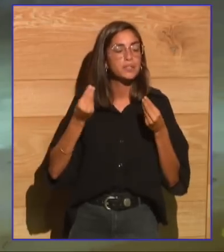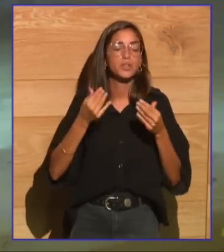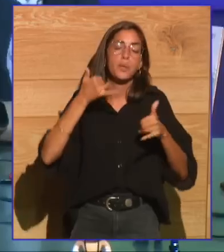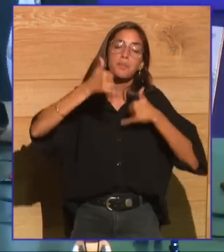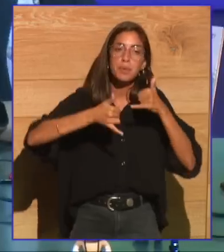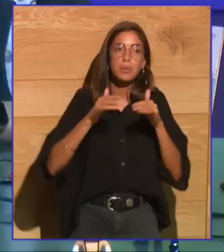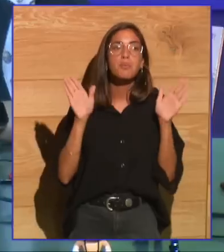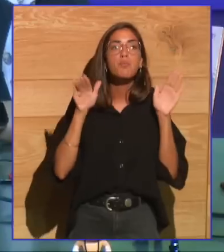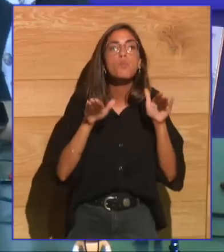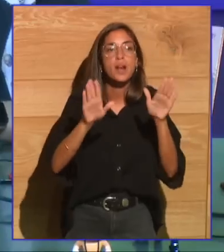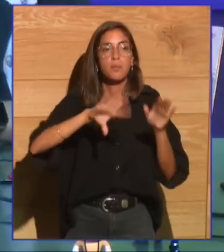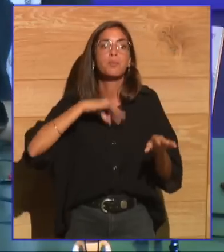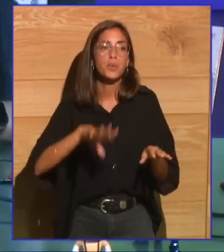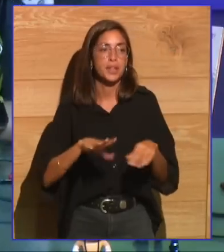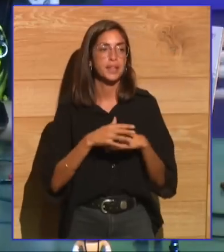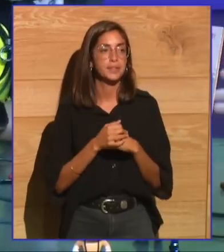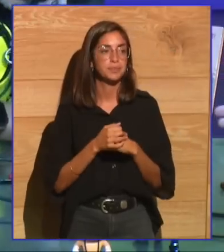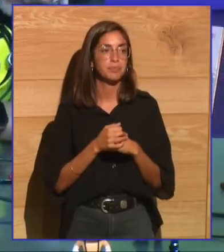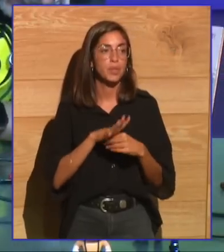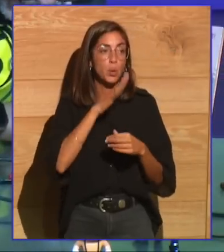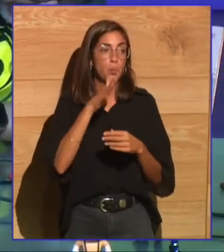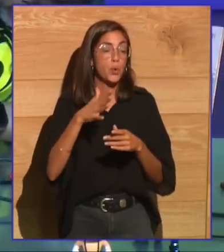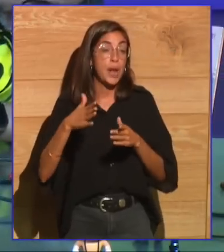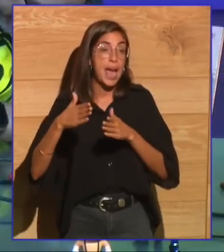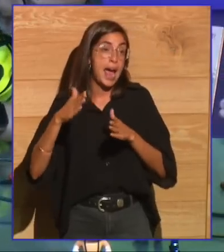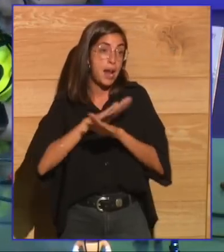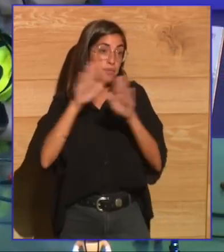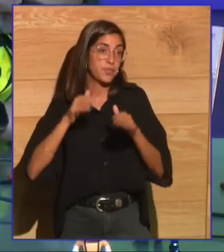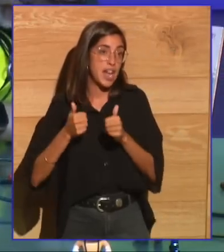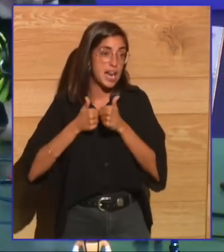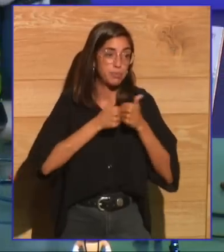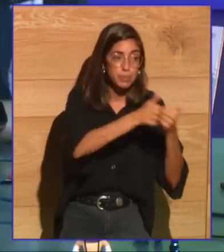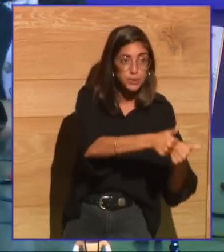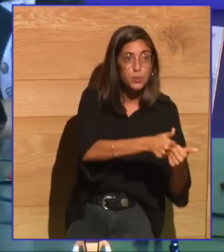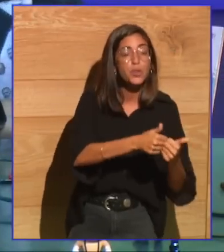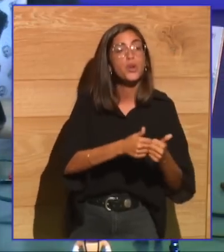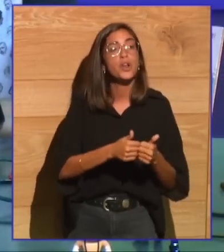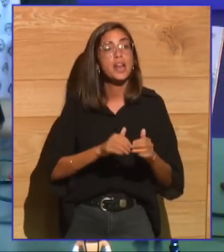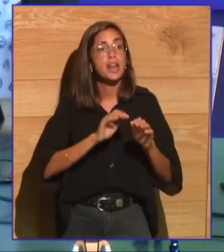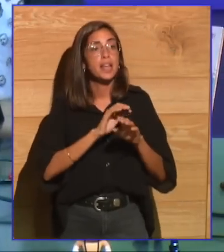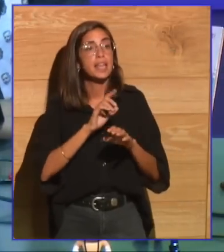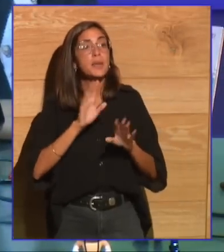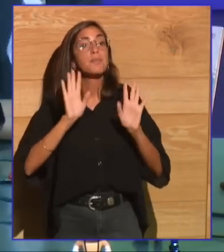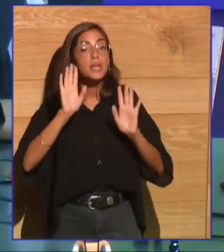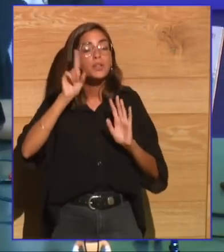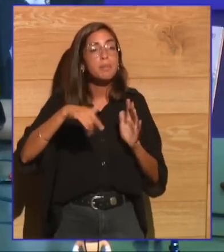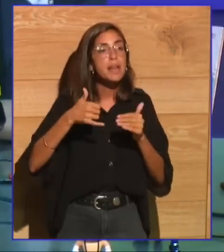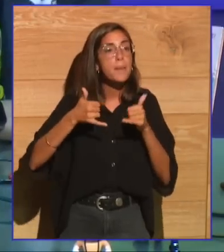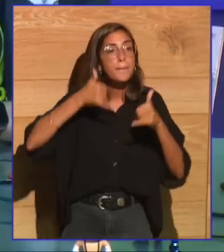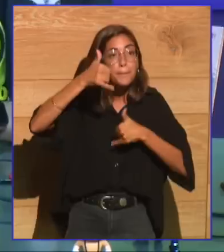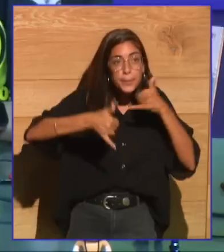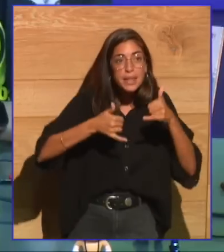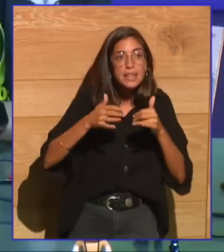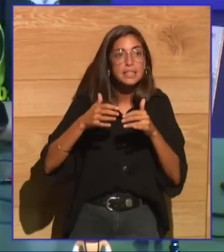buena parte de lo de siempre no por la persecución del final y porque hay pero persecución del final a las bicis porque